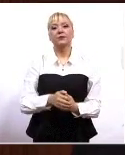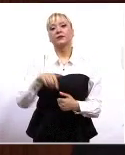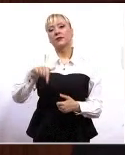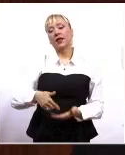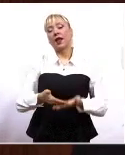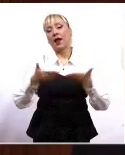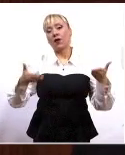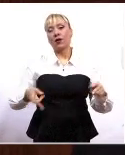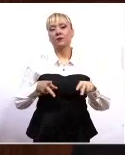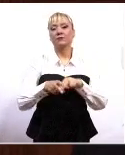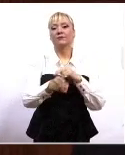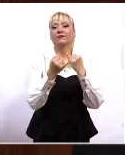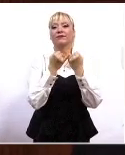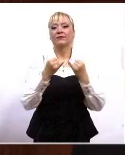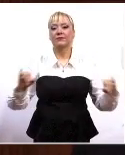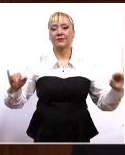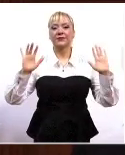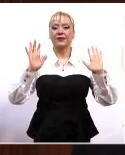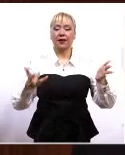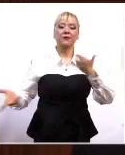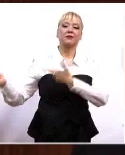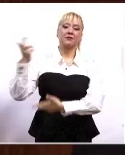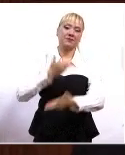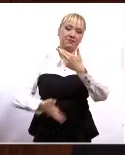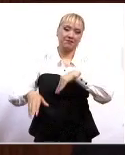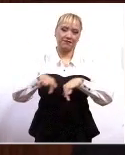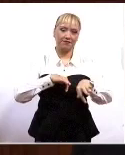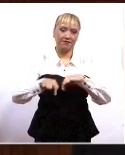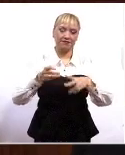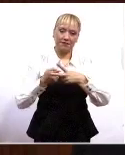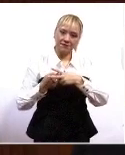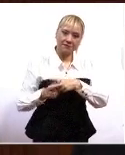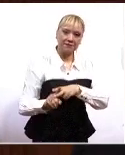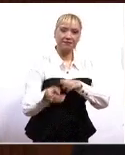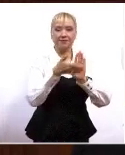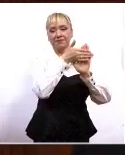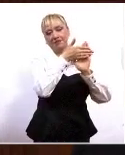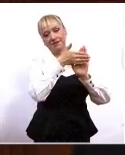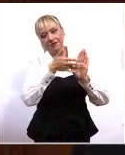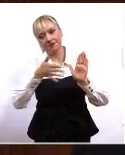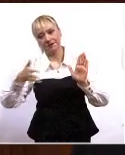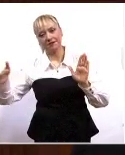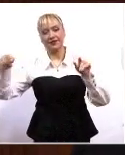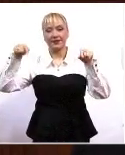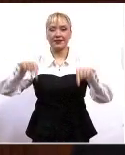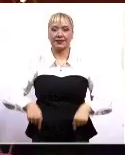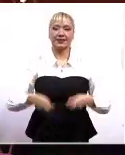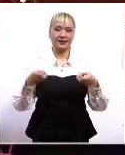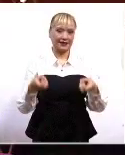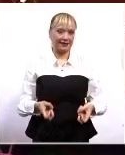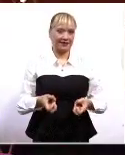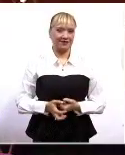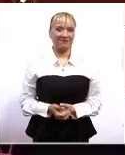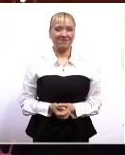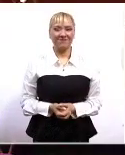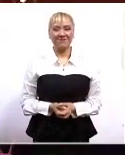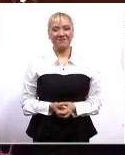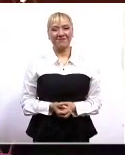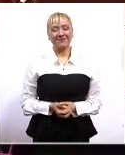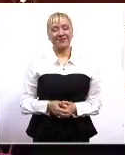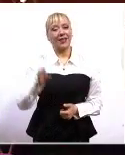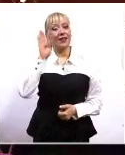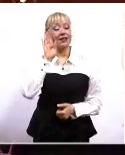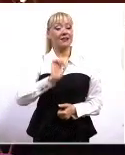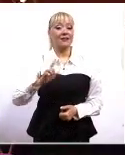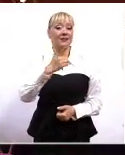declaro inaugurado el segundo periodo de sesiones correspondiente al año en curso. El ministro